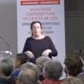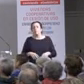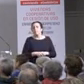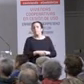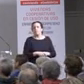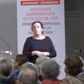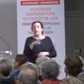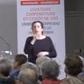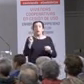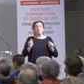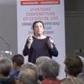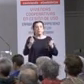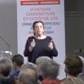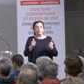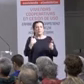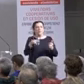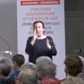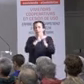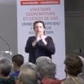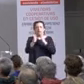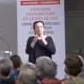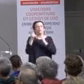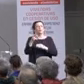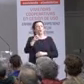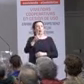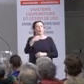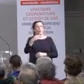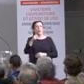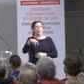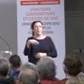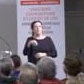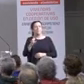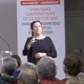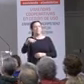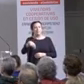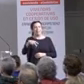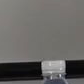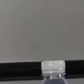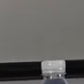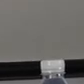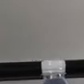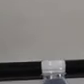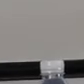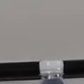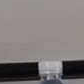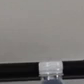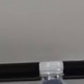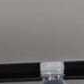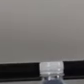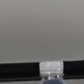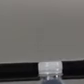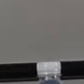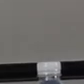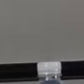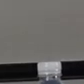Entonces, vamos a empezar ya directamente con Rubén Méndez, que pertenece al grupo estatal REAS Vivienda, quien nos va a hablar